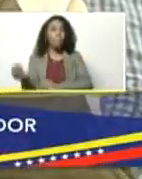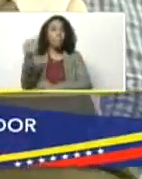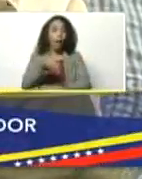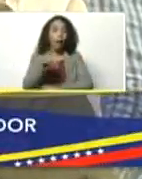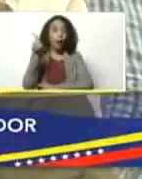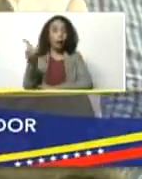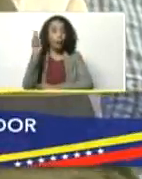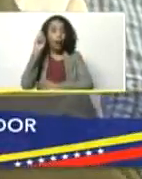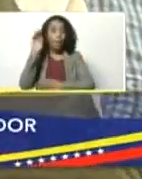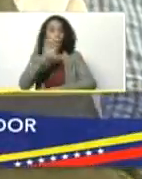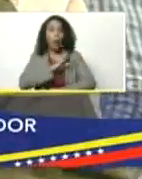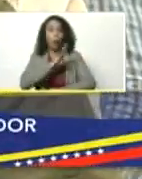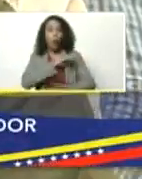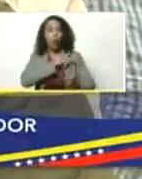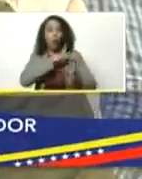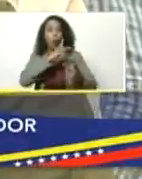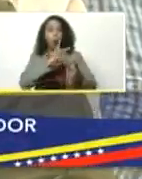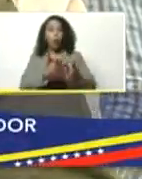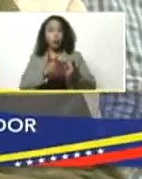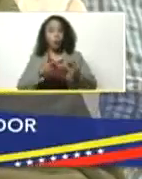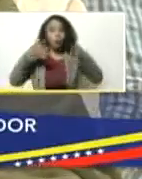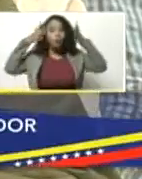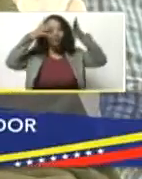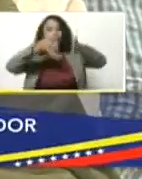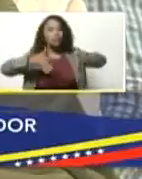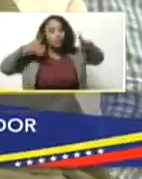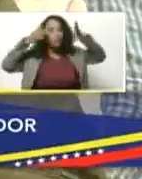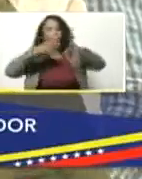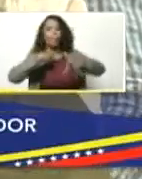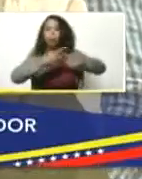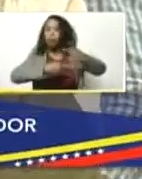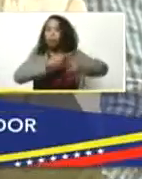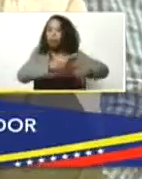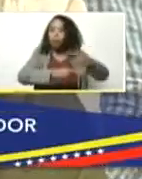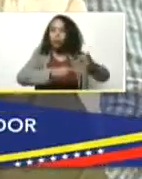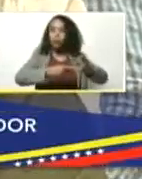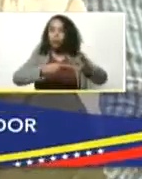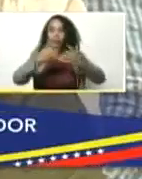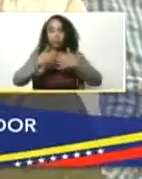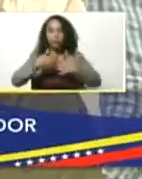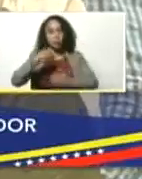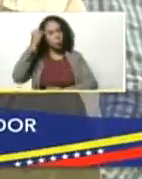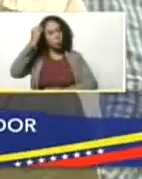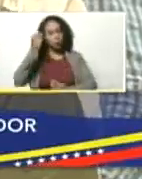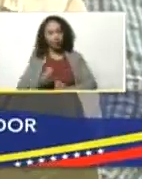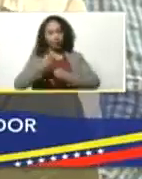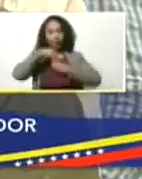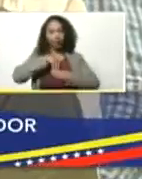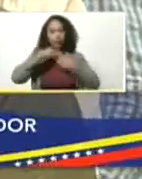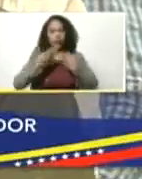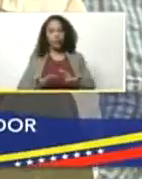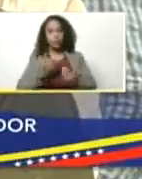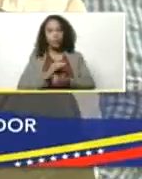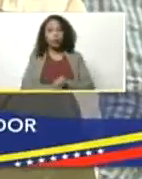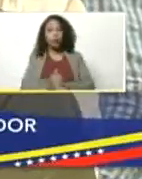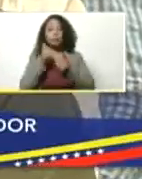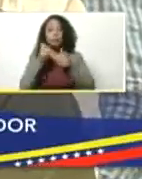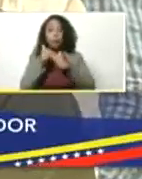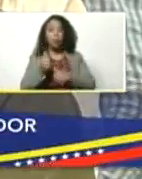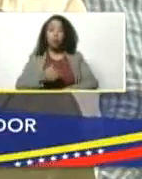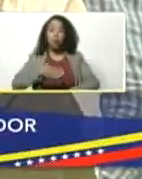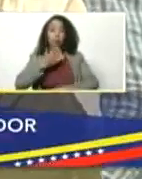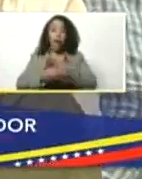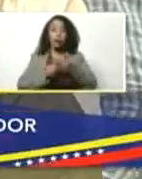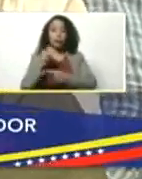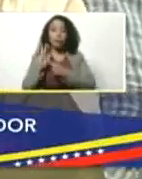hecho con la propia voluntad, con la propia orientación, con un proceso de reflexión interna que bien cabe la pena de